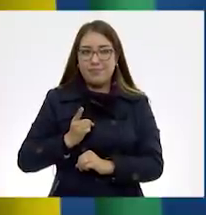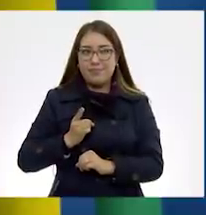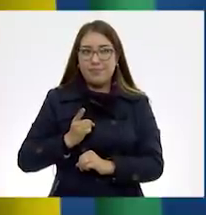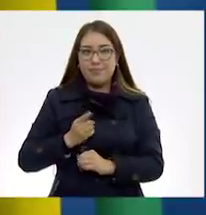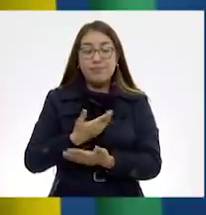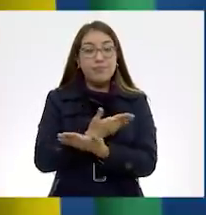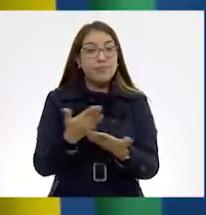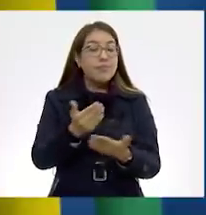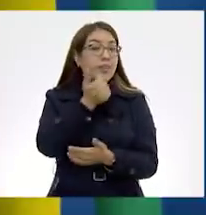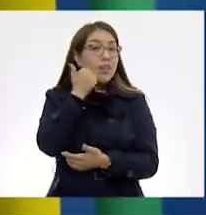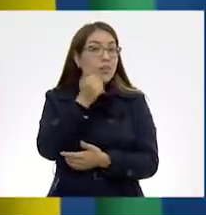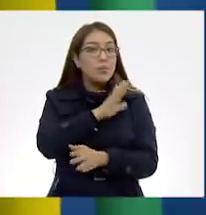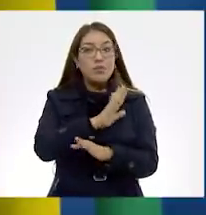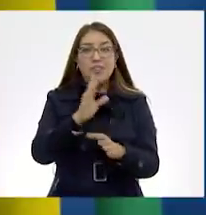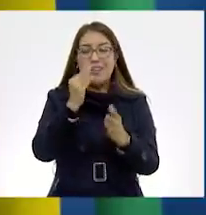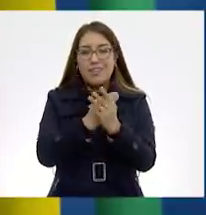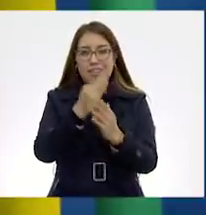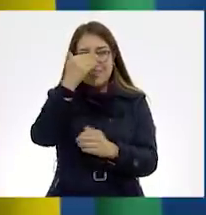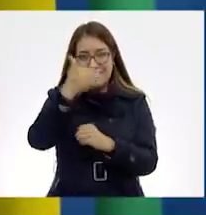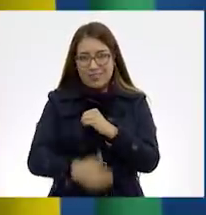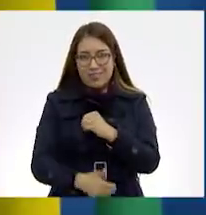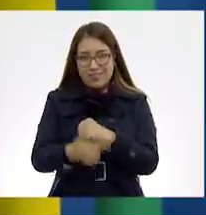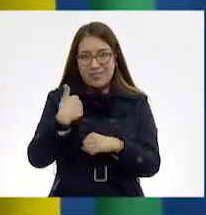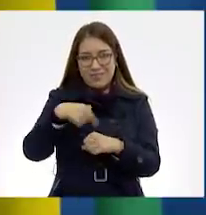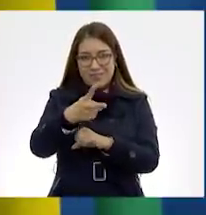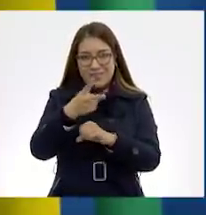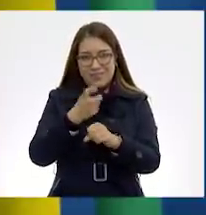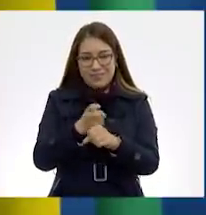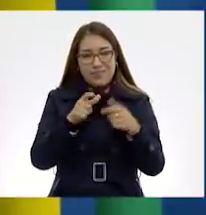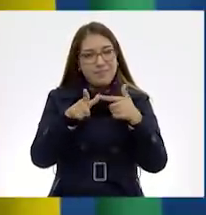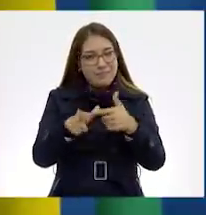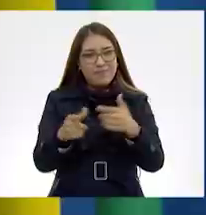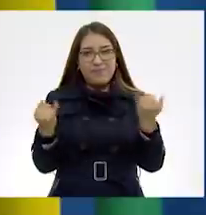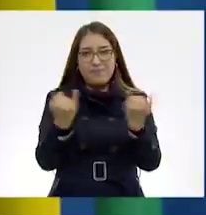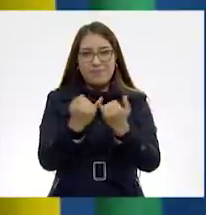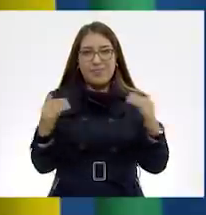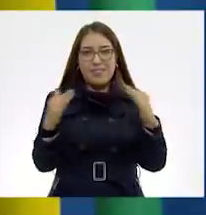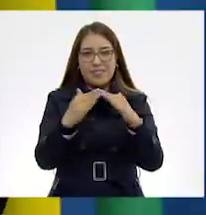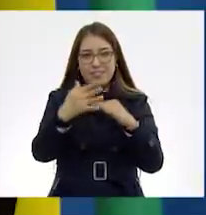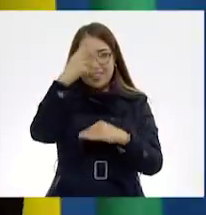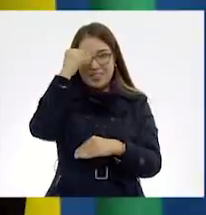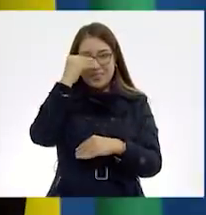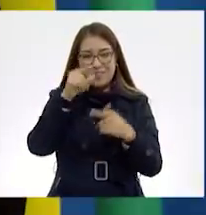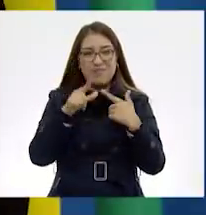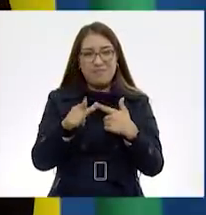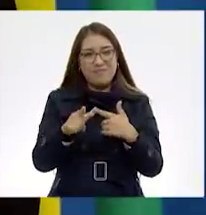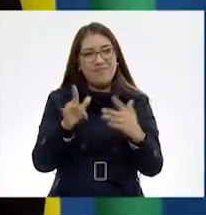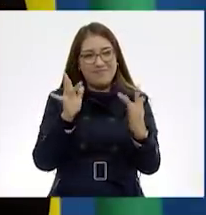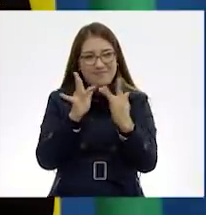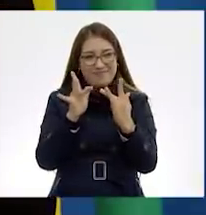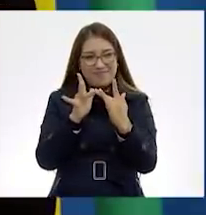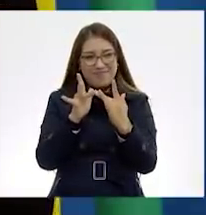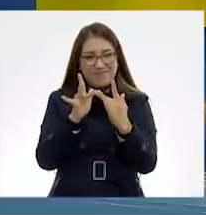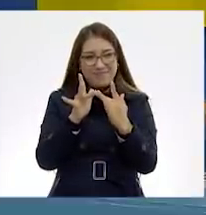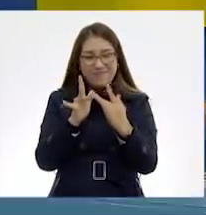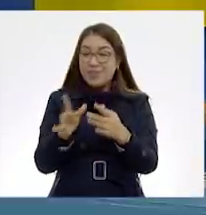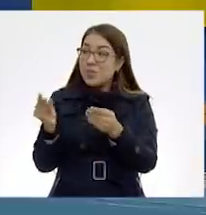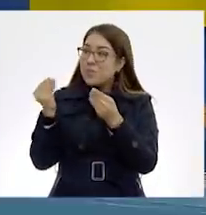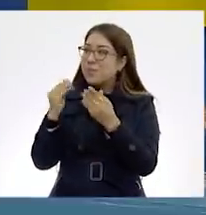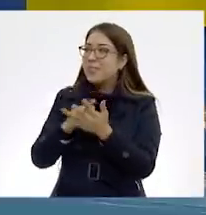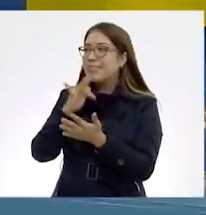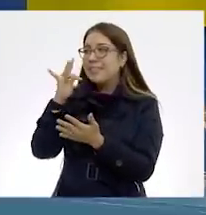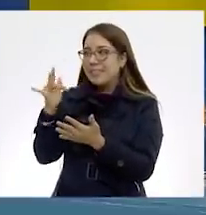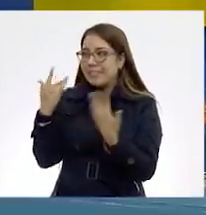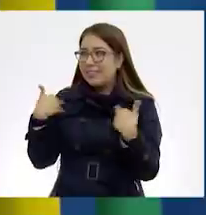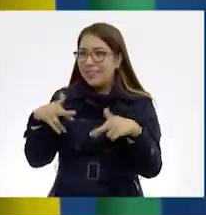Alumnos, la clase ha concluido. Los invito a seguir en Aprende en Casa y seguimos en contacto. Muchísimas